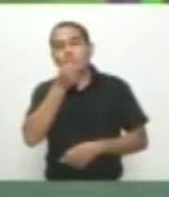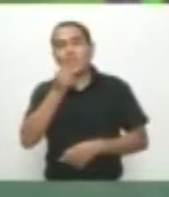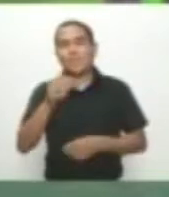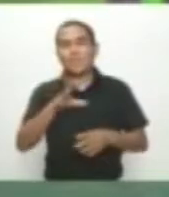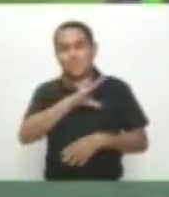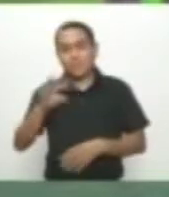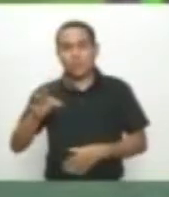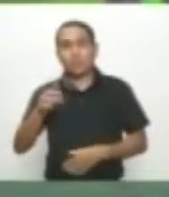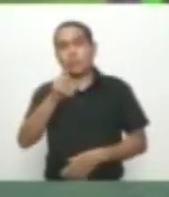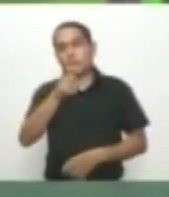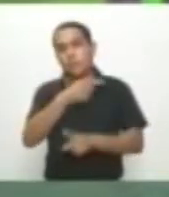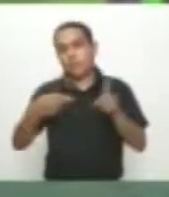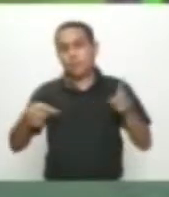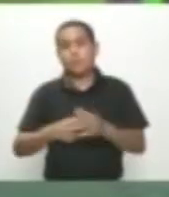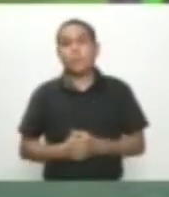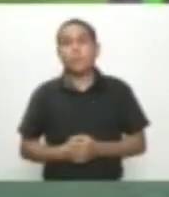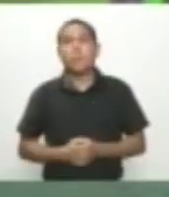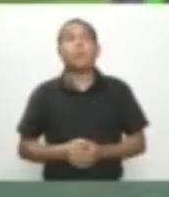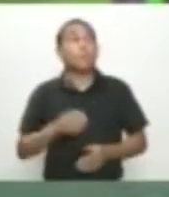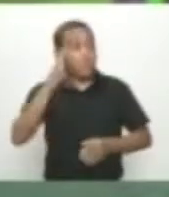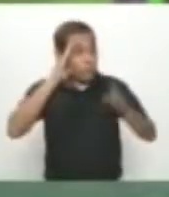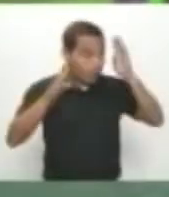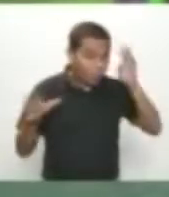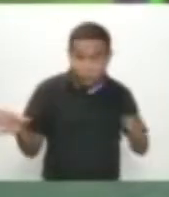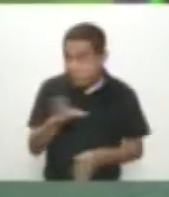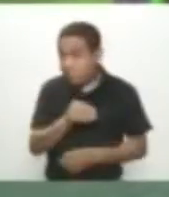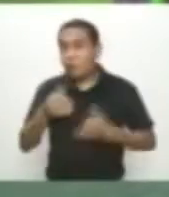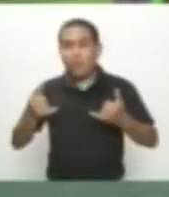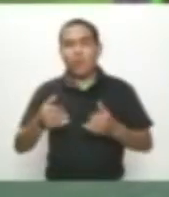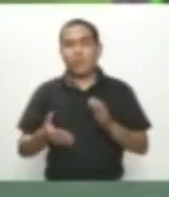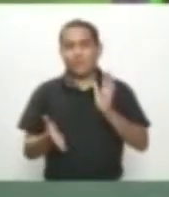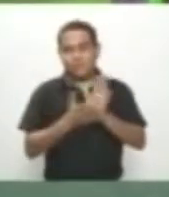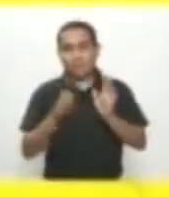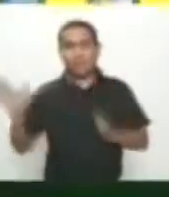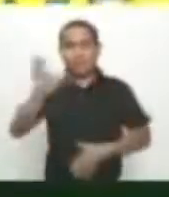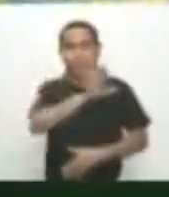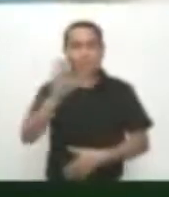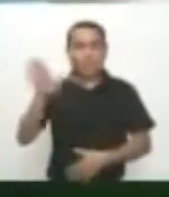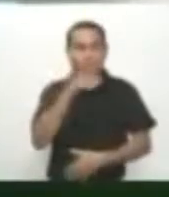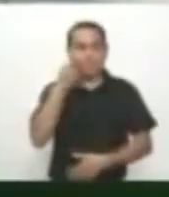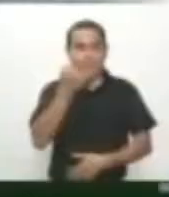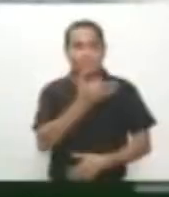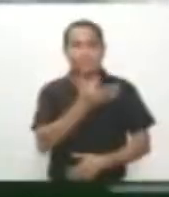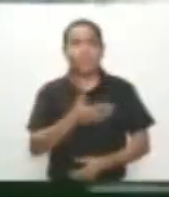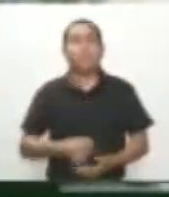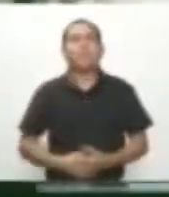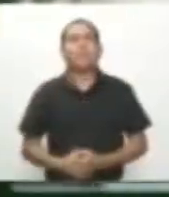@lasnoticiasdetelecaribe630. Bien, Carola, Marcos, y ahora vamos con los titulares.